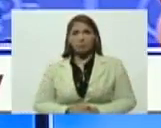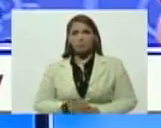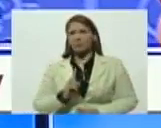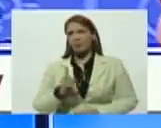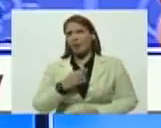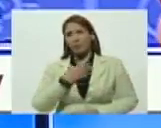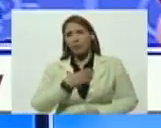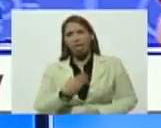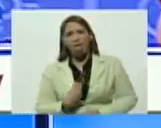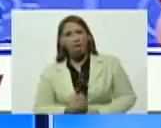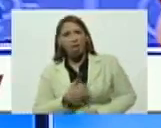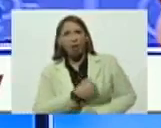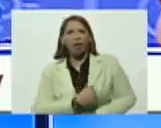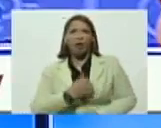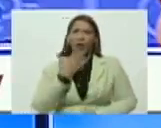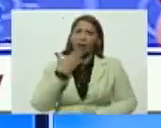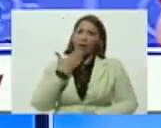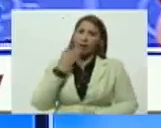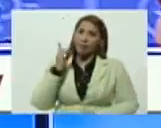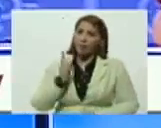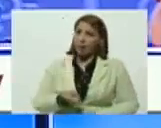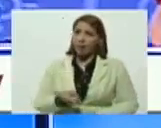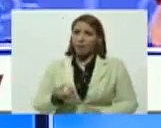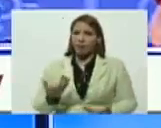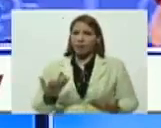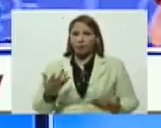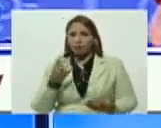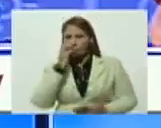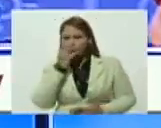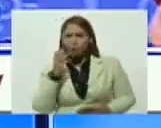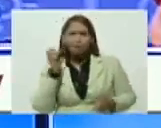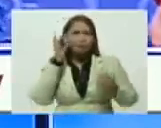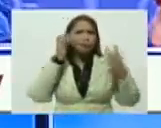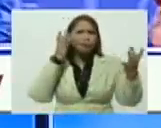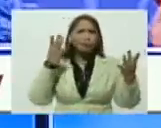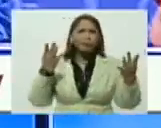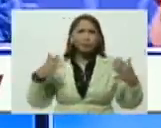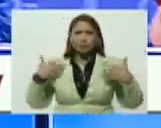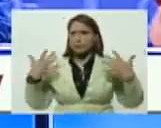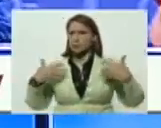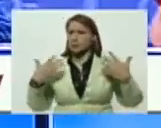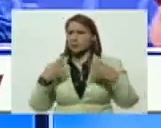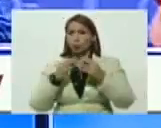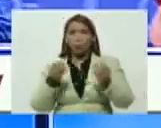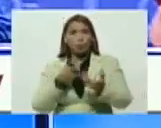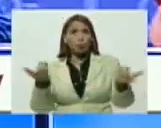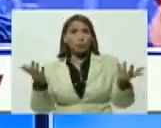aburridos, tienen que ser muy divertidos, muy creadores, todos,